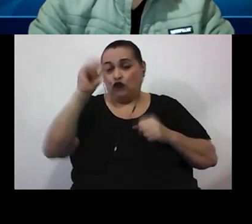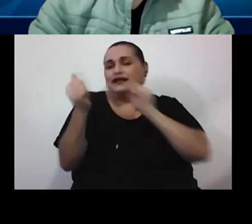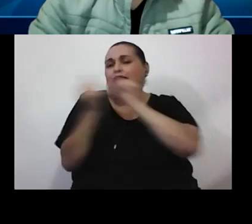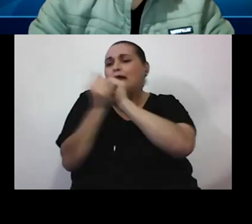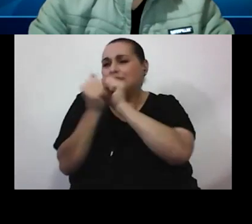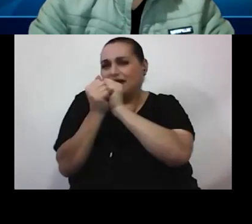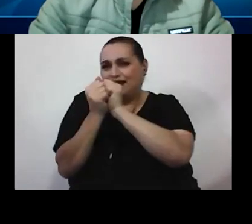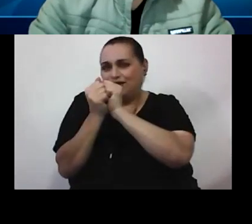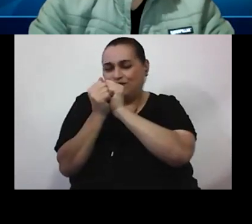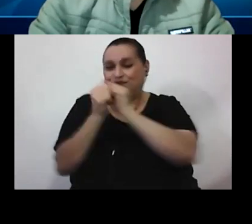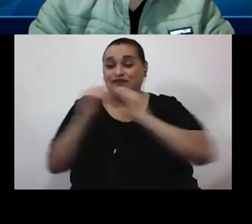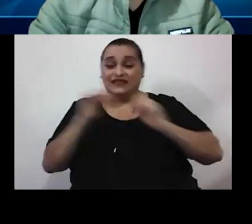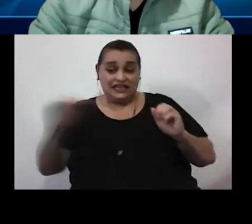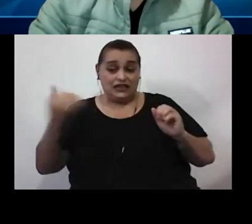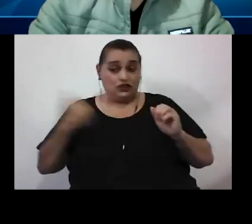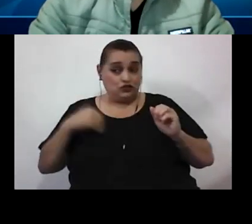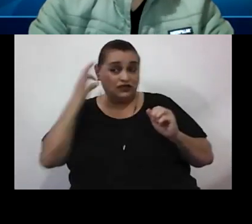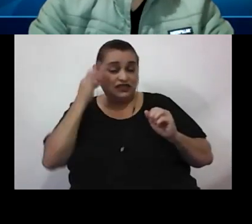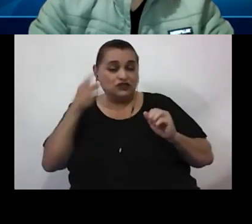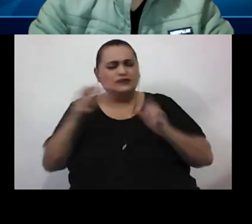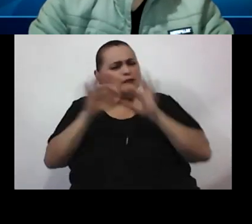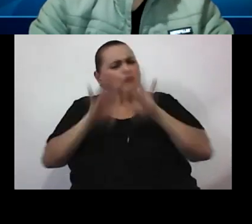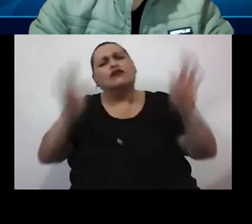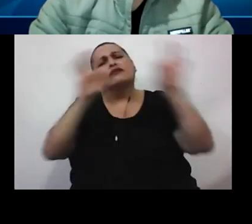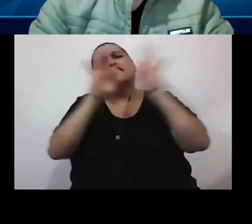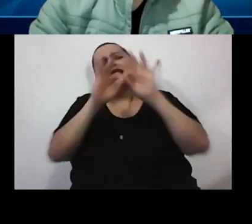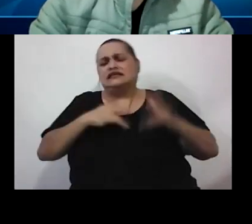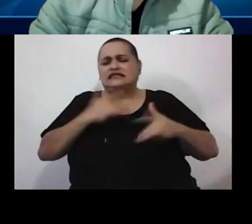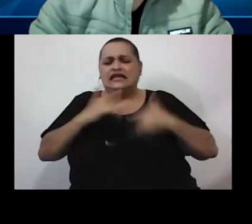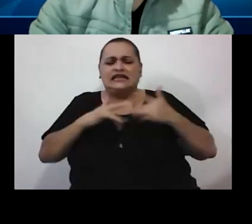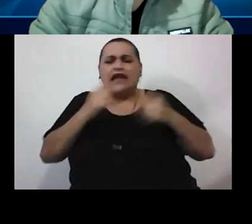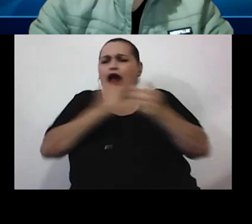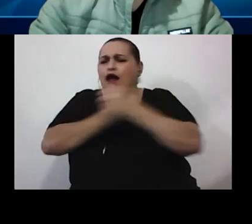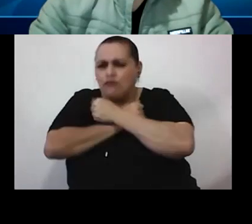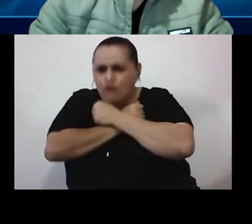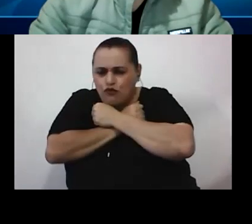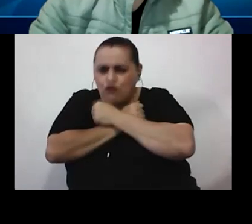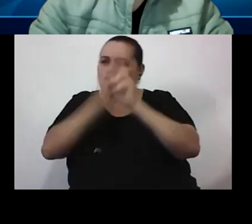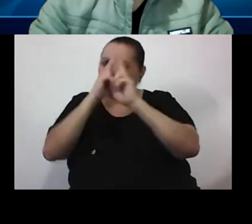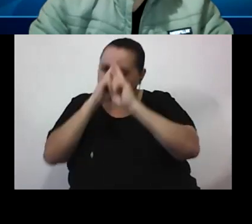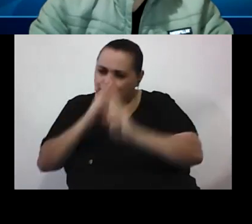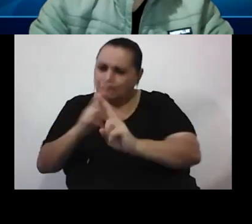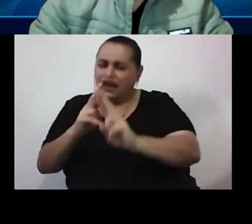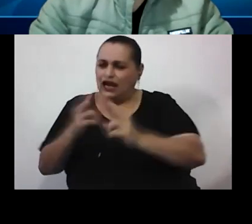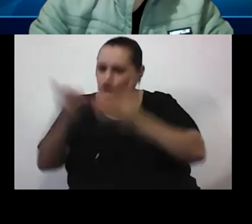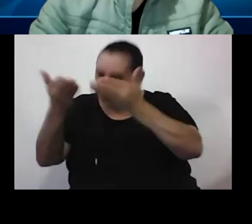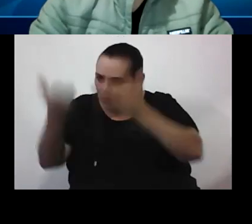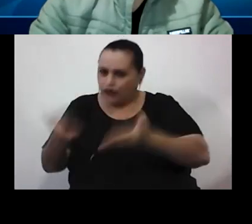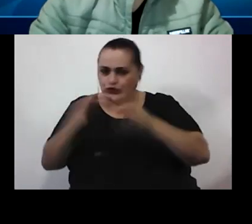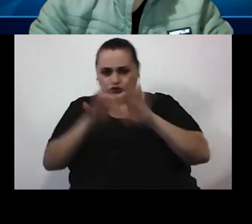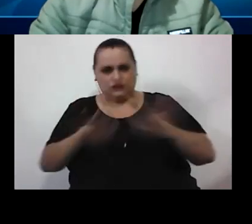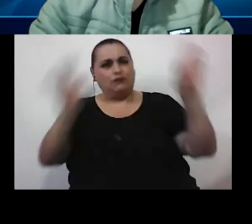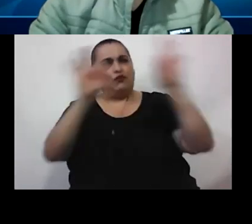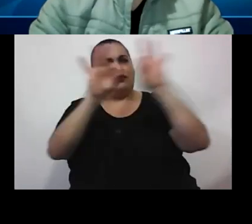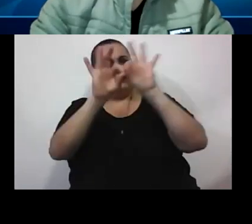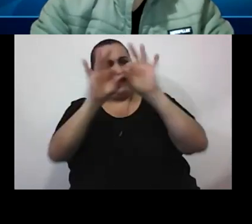en ese momento es importante sentirse amados, respetados, sentirse importantes, valorados, sentirse